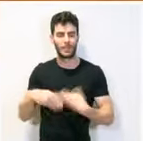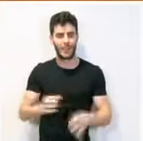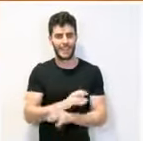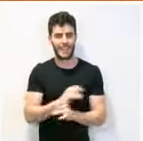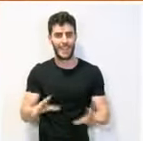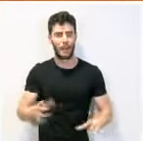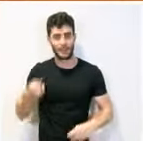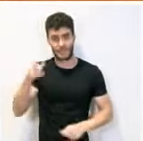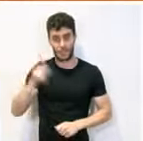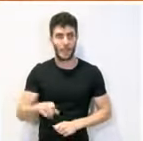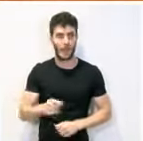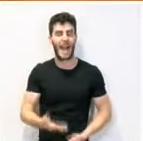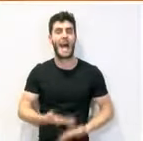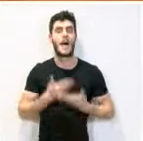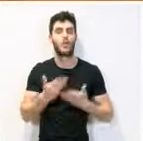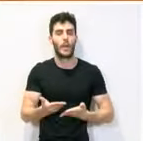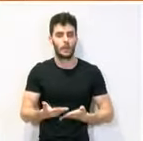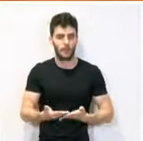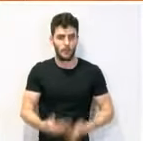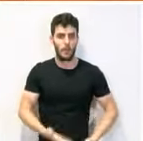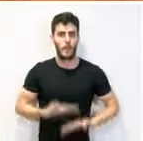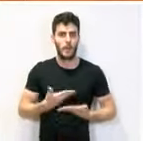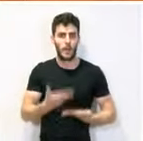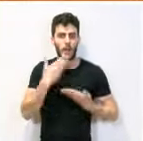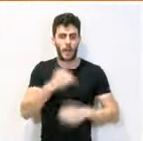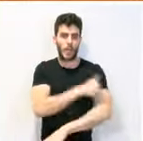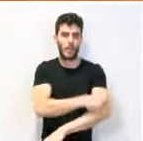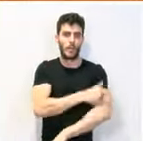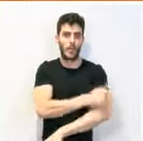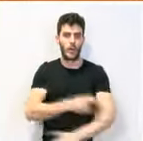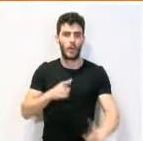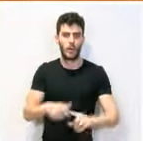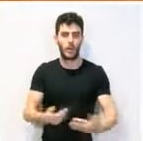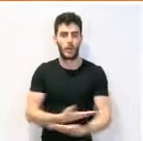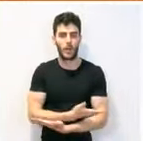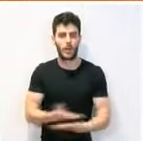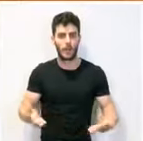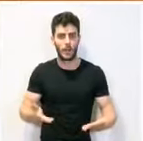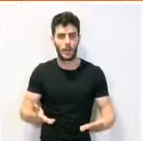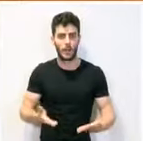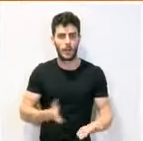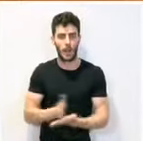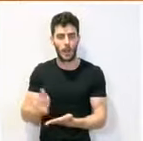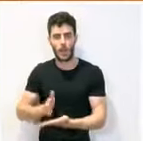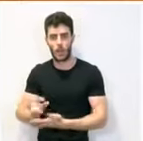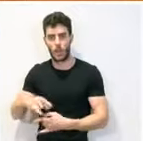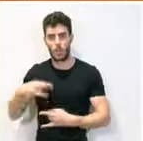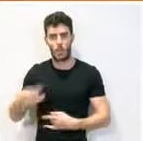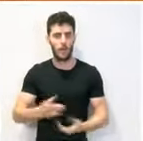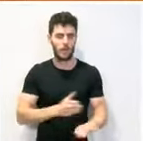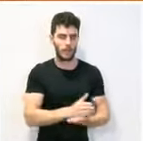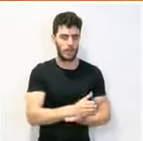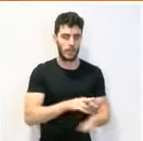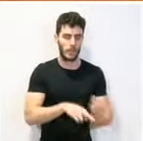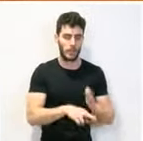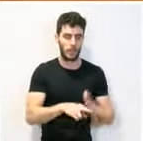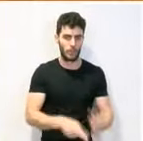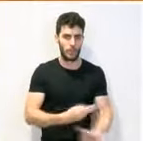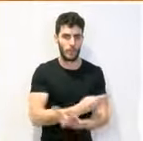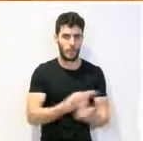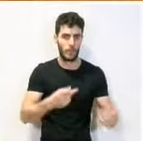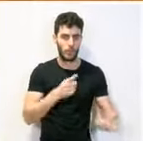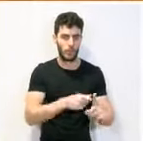también intervenir desde el Gobierno de La Rioja para garantizar, en un doble sentido, por un lado, que todos los recursos públicos sirven